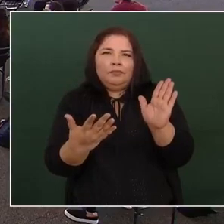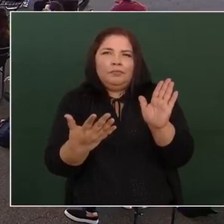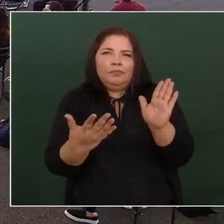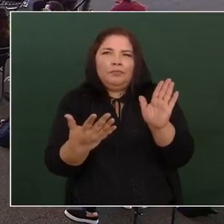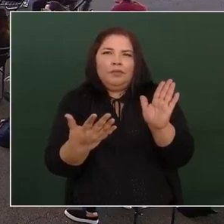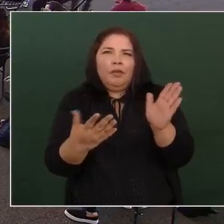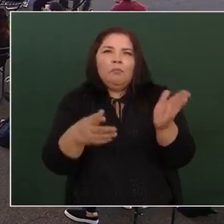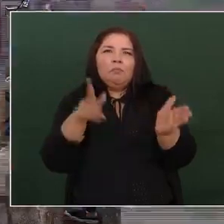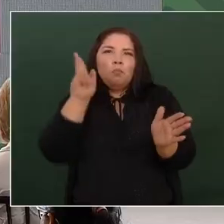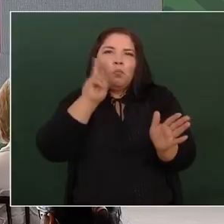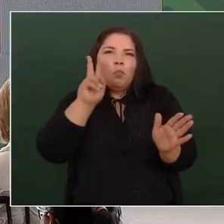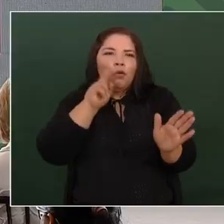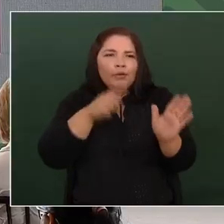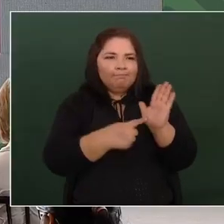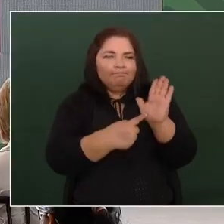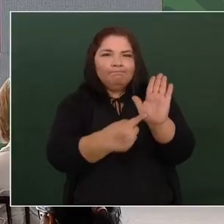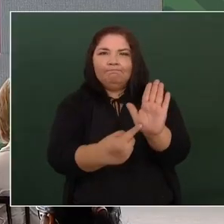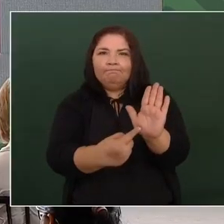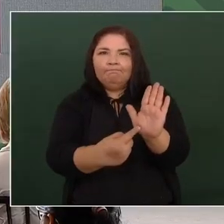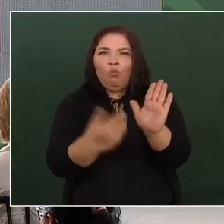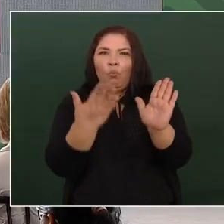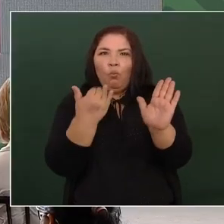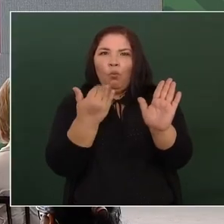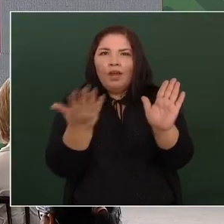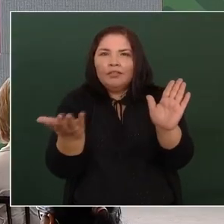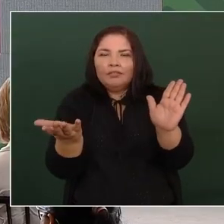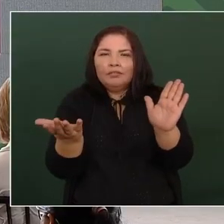sin pruebas,